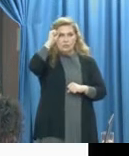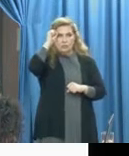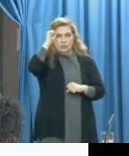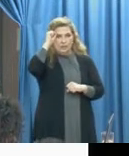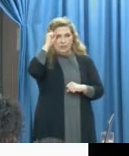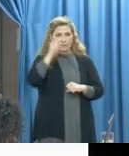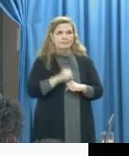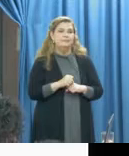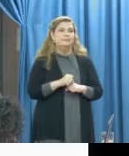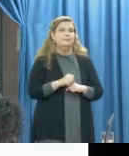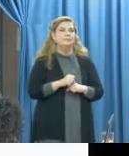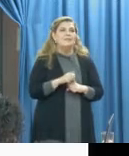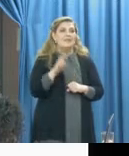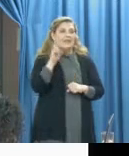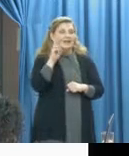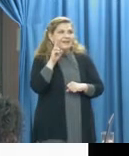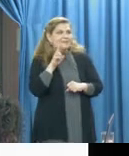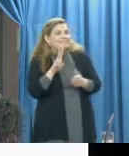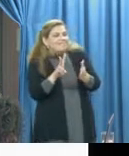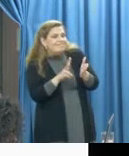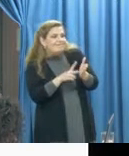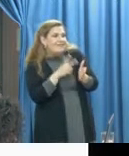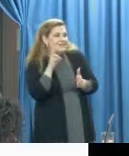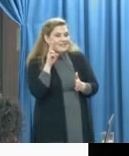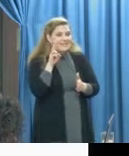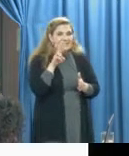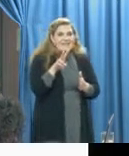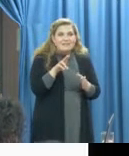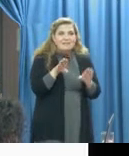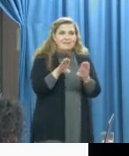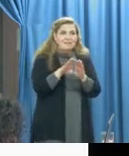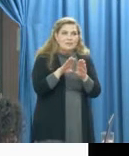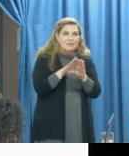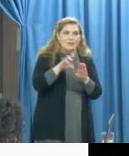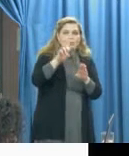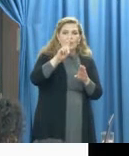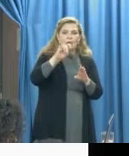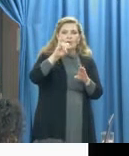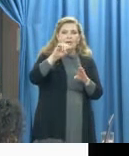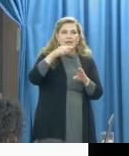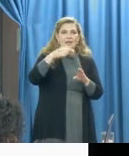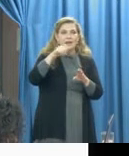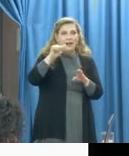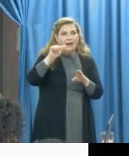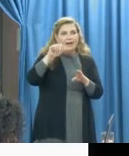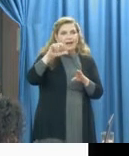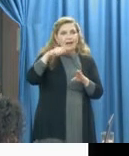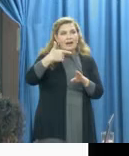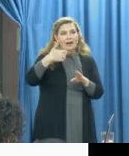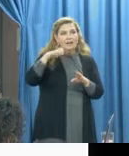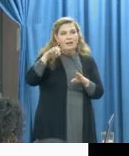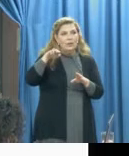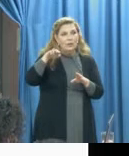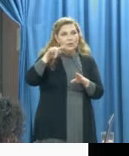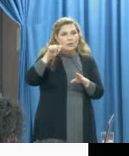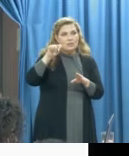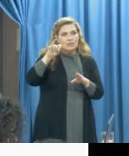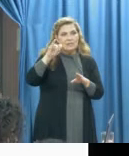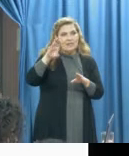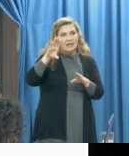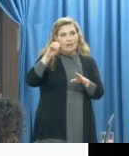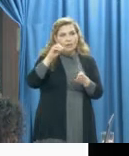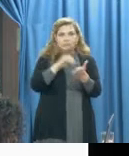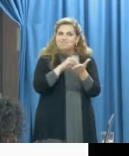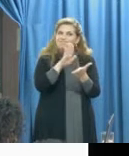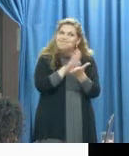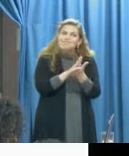puede pasar signos que nos den el diagnóstico probable de sordera sindrómica, por decir,